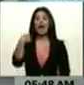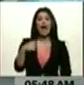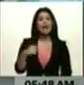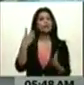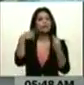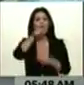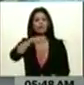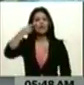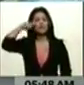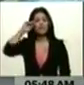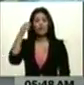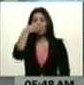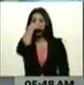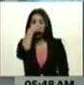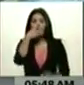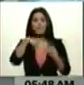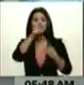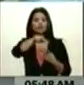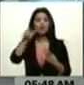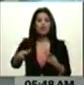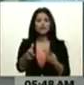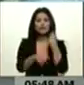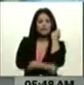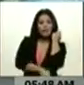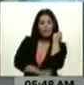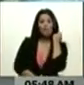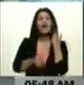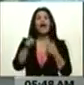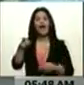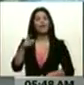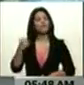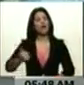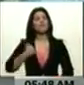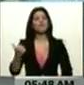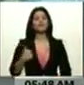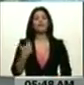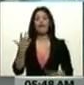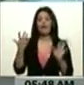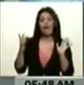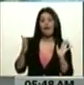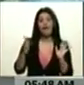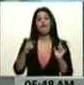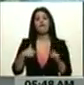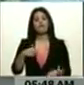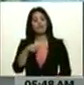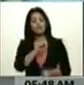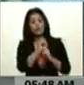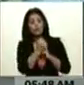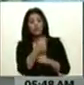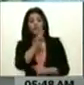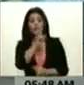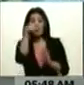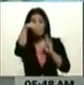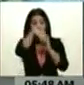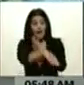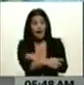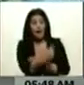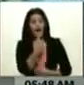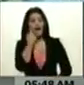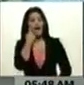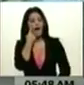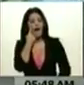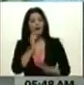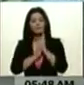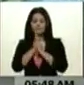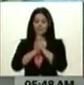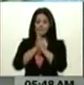pillos que se valen de la situación del país para hacer plata, que son unos egoístas, disfrazados de chavistas, los que trabajan